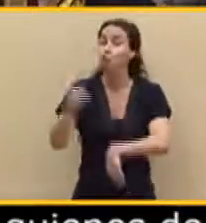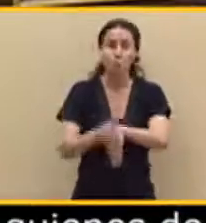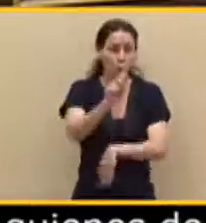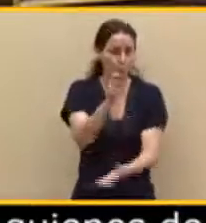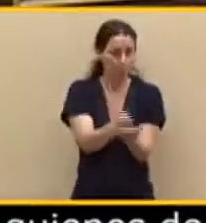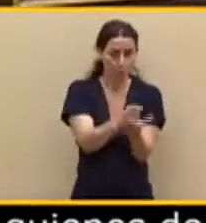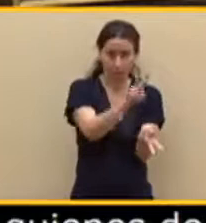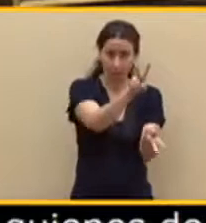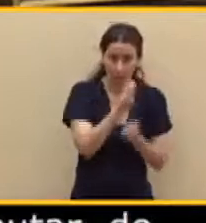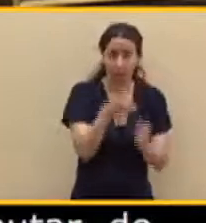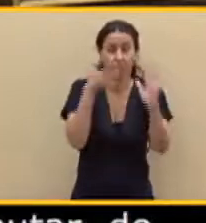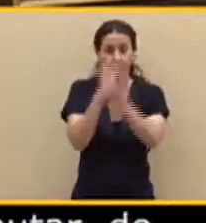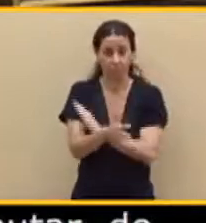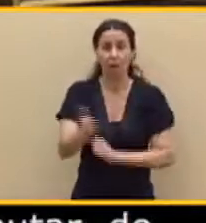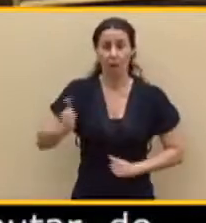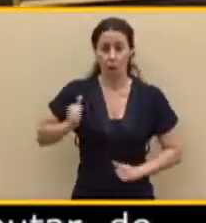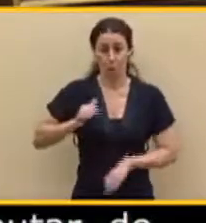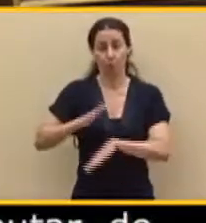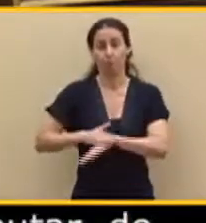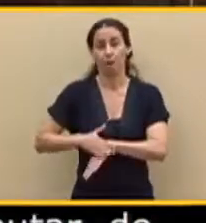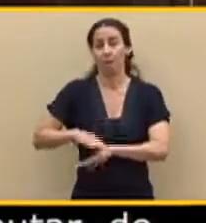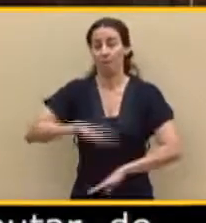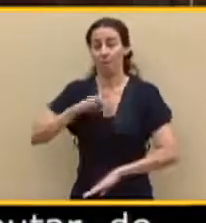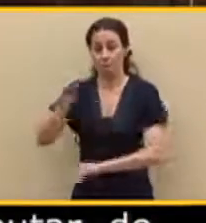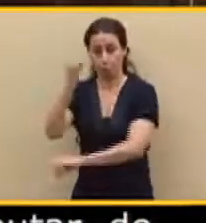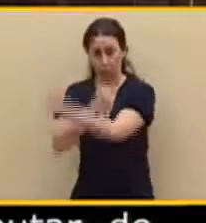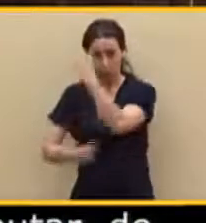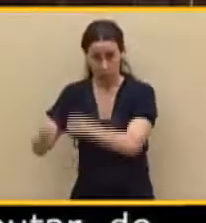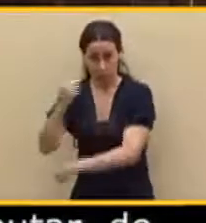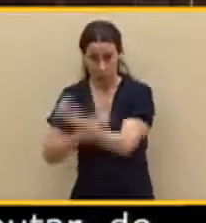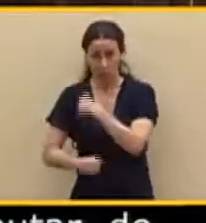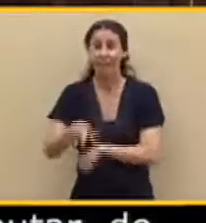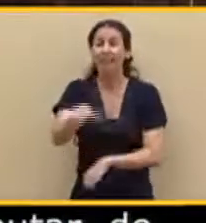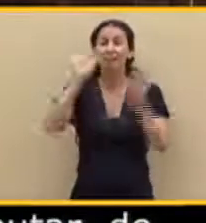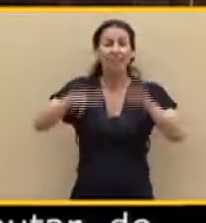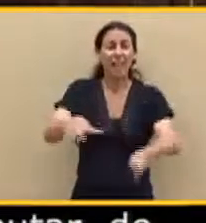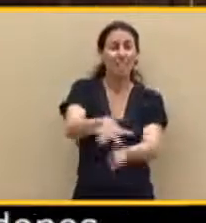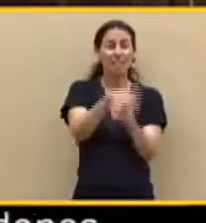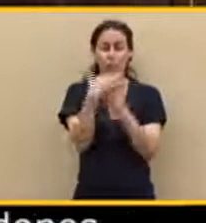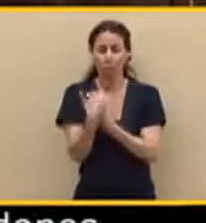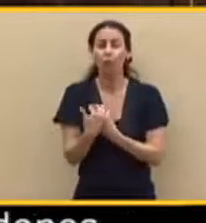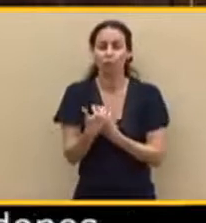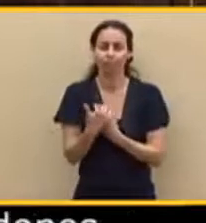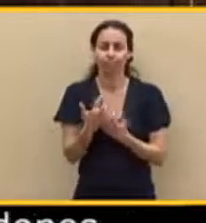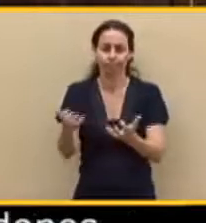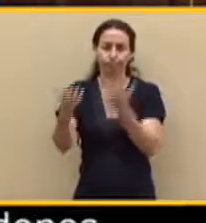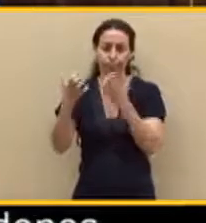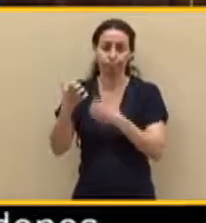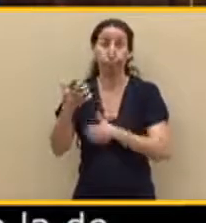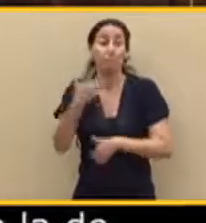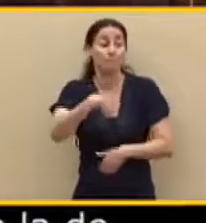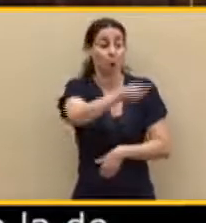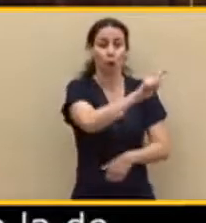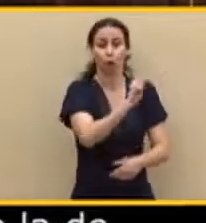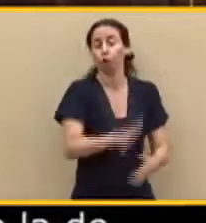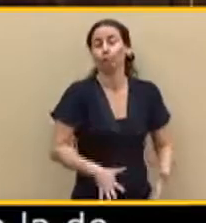su capacidad económica, colocándonos finalmente en una situación más favorable que la de aquellos que cumplieron